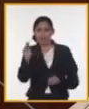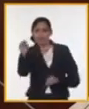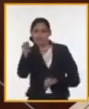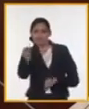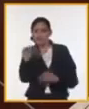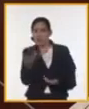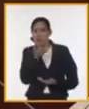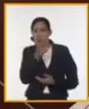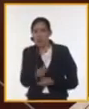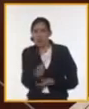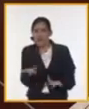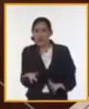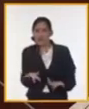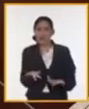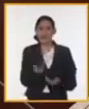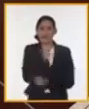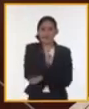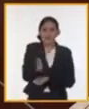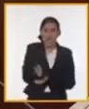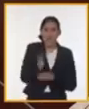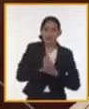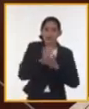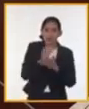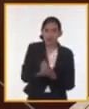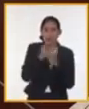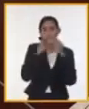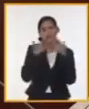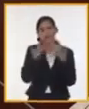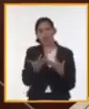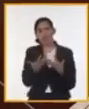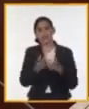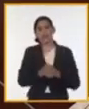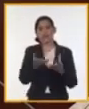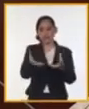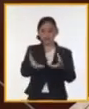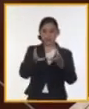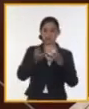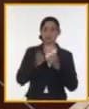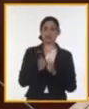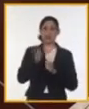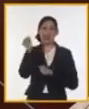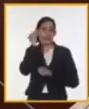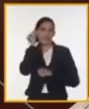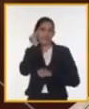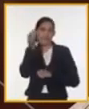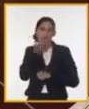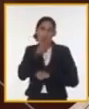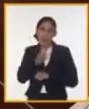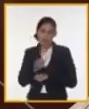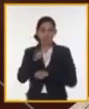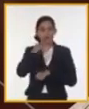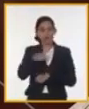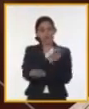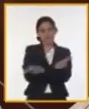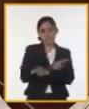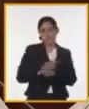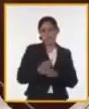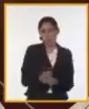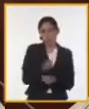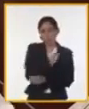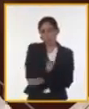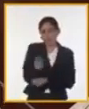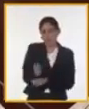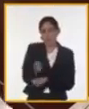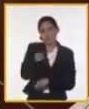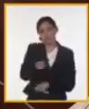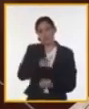Que no logramos enamorar, que no logramos apasionar a los más jóvenes con la historia. Y bueno, de alguna